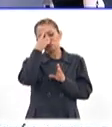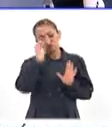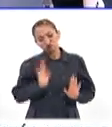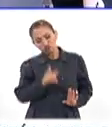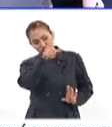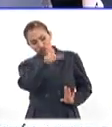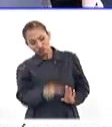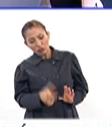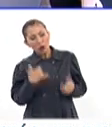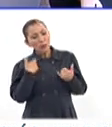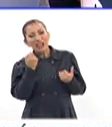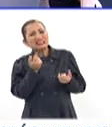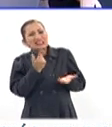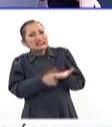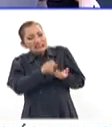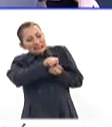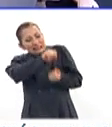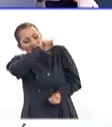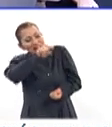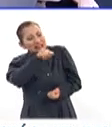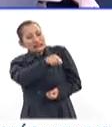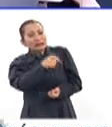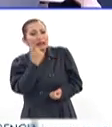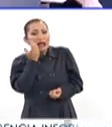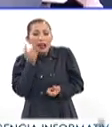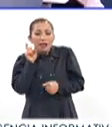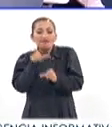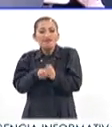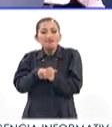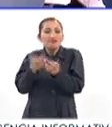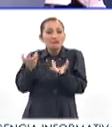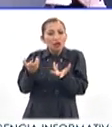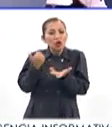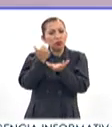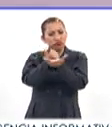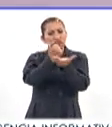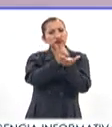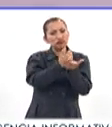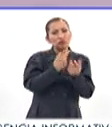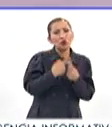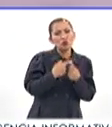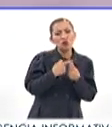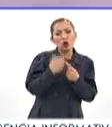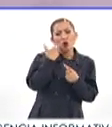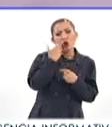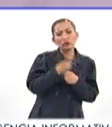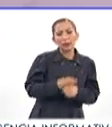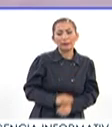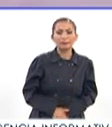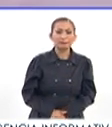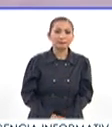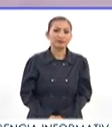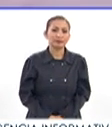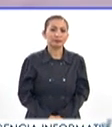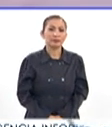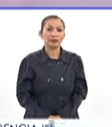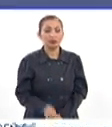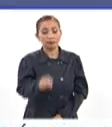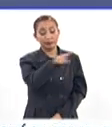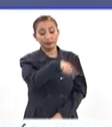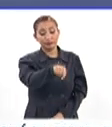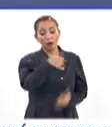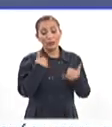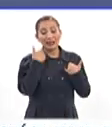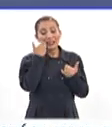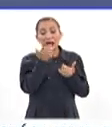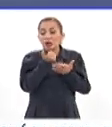de un joven, de un chico que se suma a este tipo de voluntariado? Son jóvenes